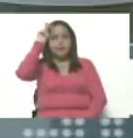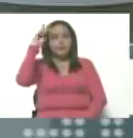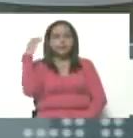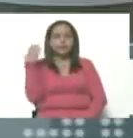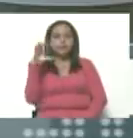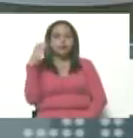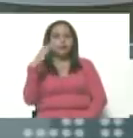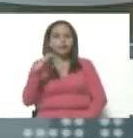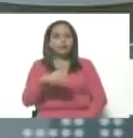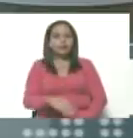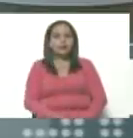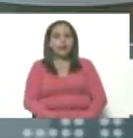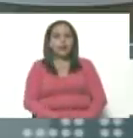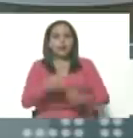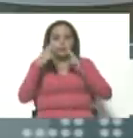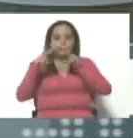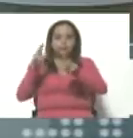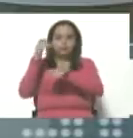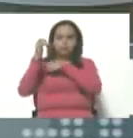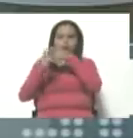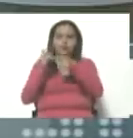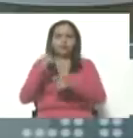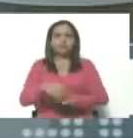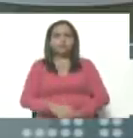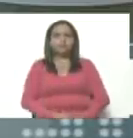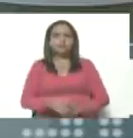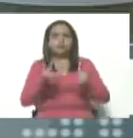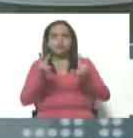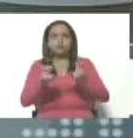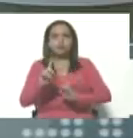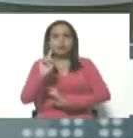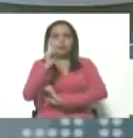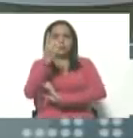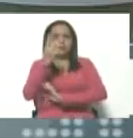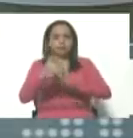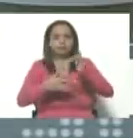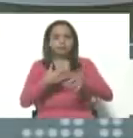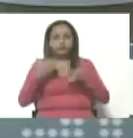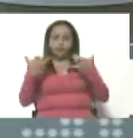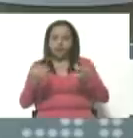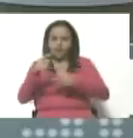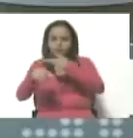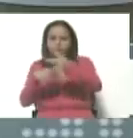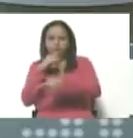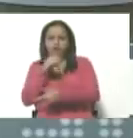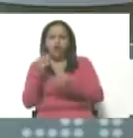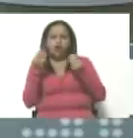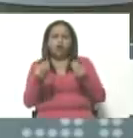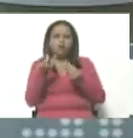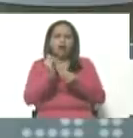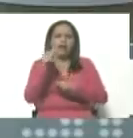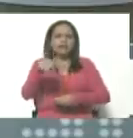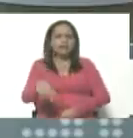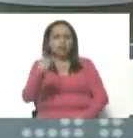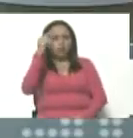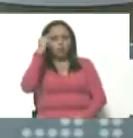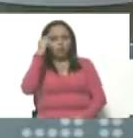Colombia. Vamos a ver estos videos, vamos a actualizarnos. Esta primera jornada ya les vamos a informar cómo estuvieron los casos el día de